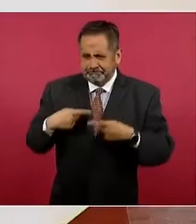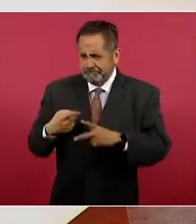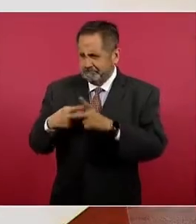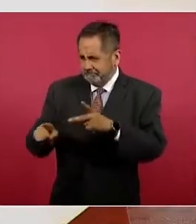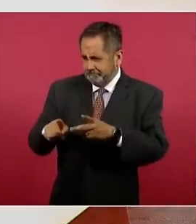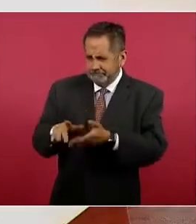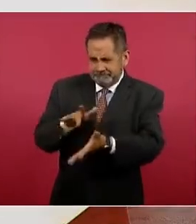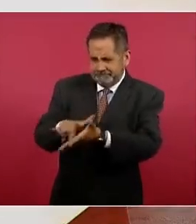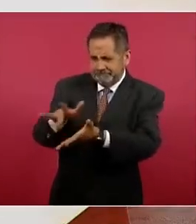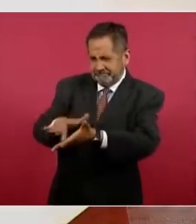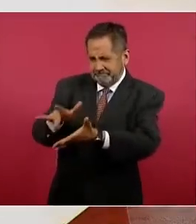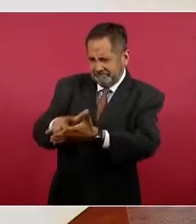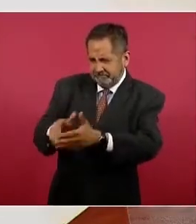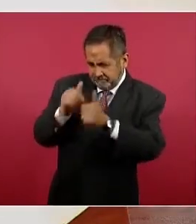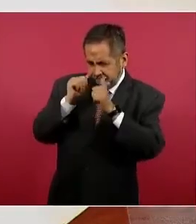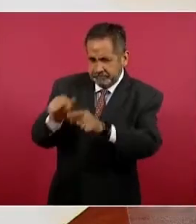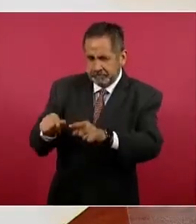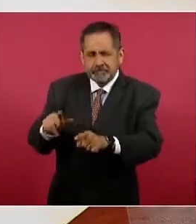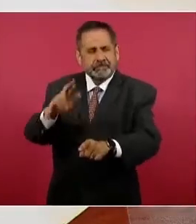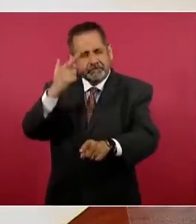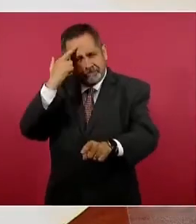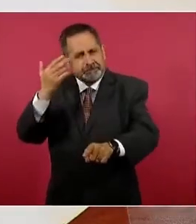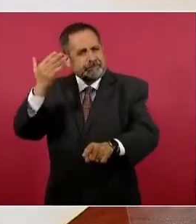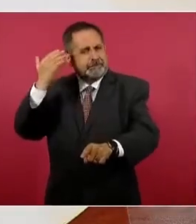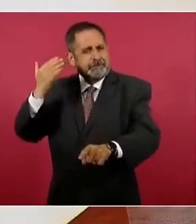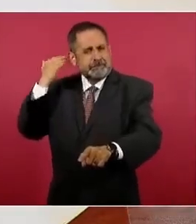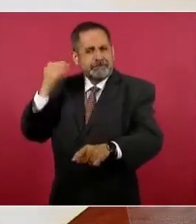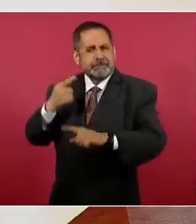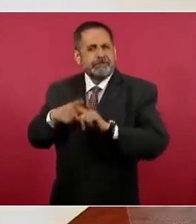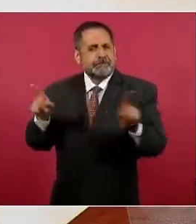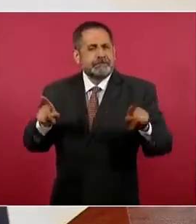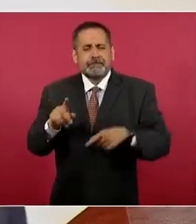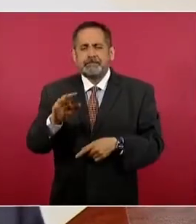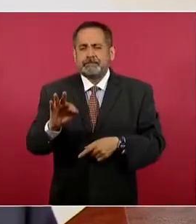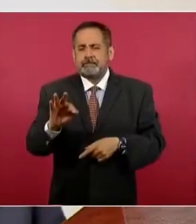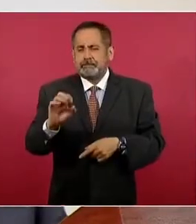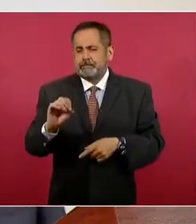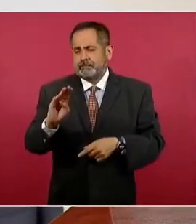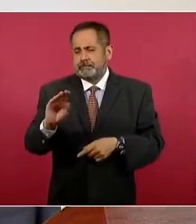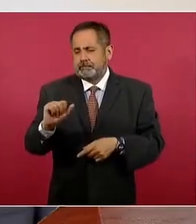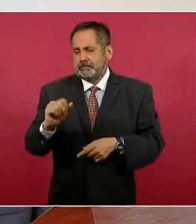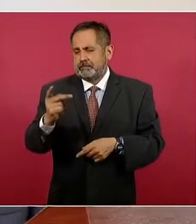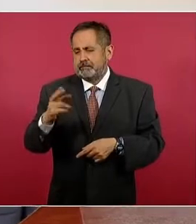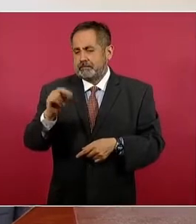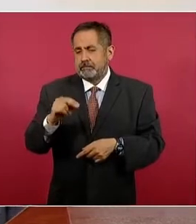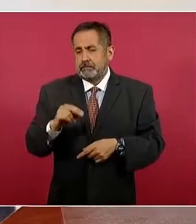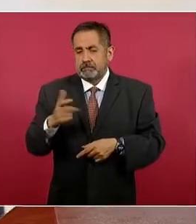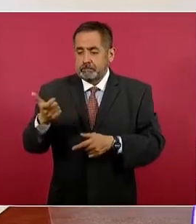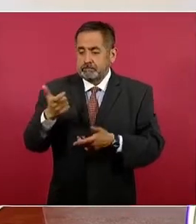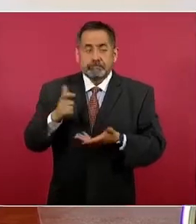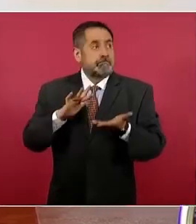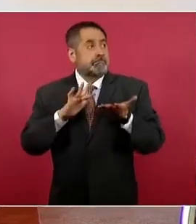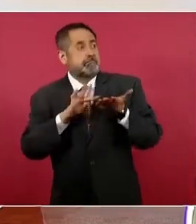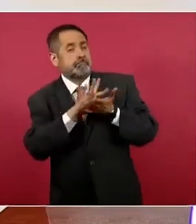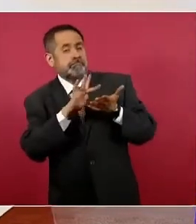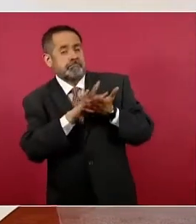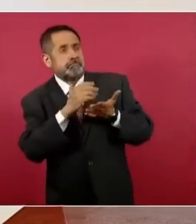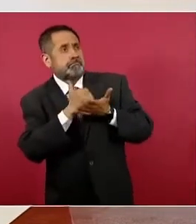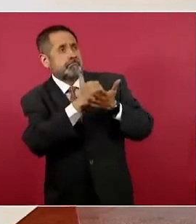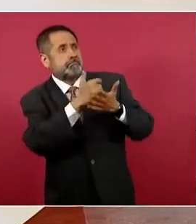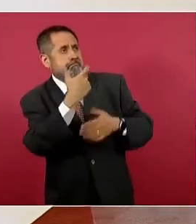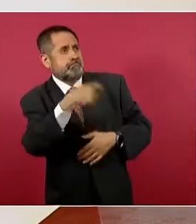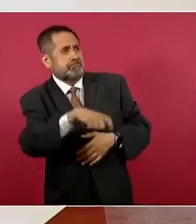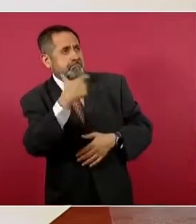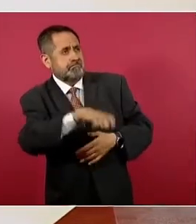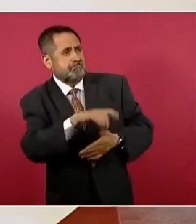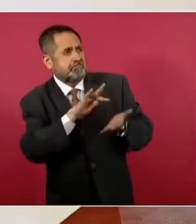porque el FOAPROA, por ejemplo, fue apoyar a los de arriba. ¿Y qué pasó?